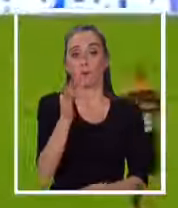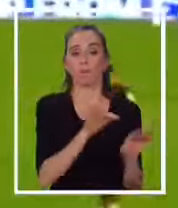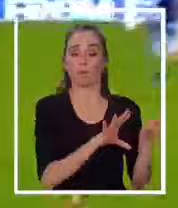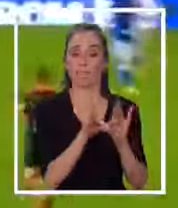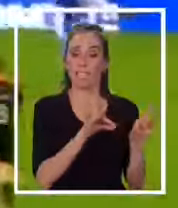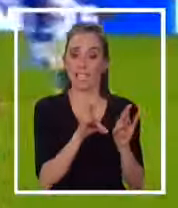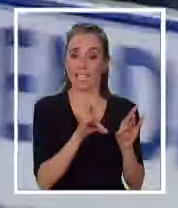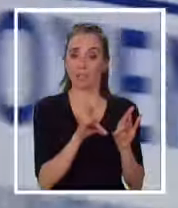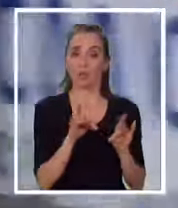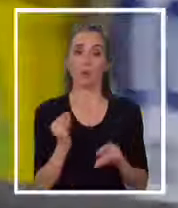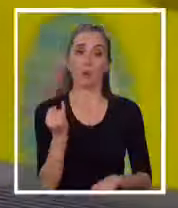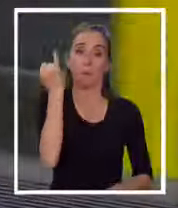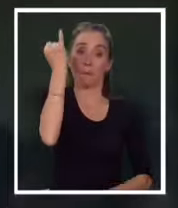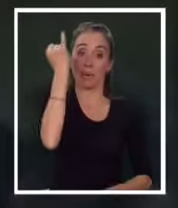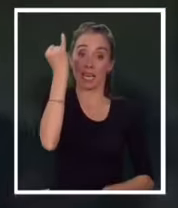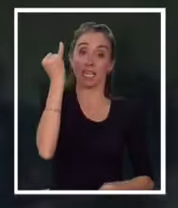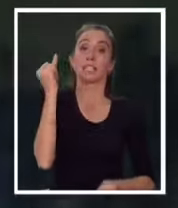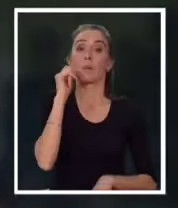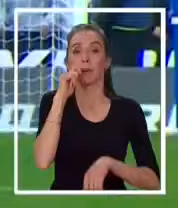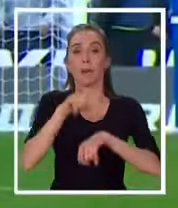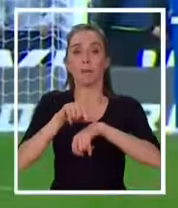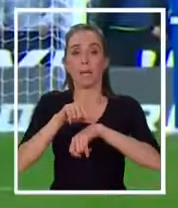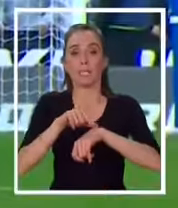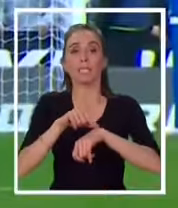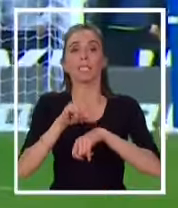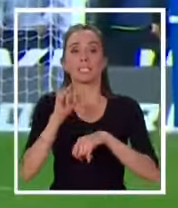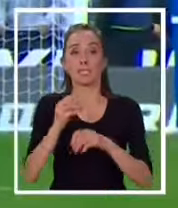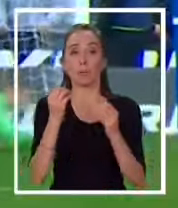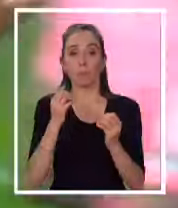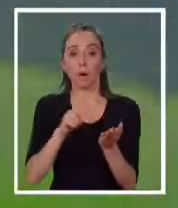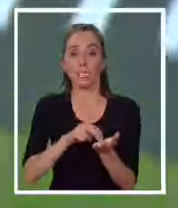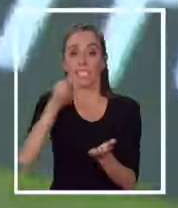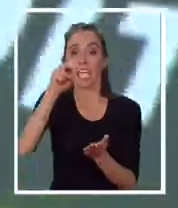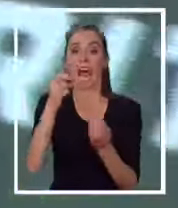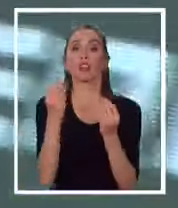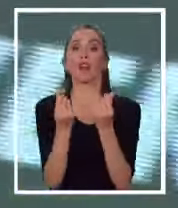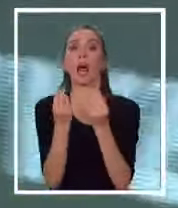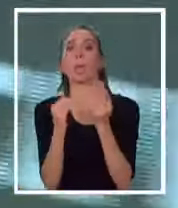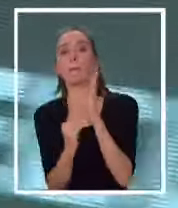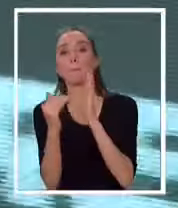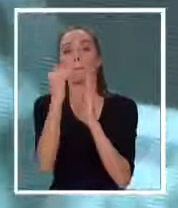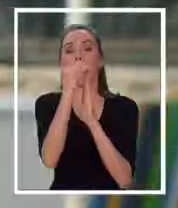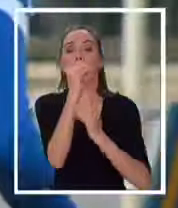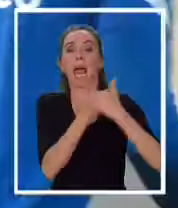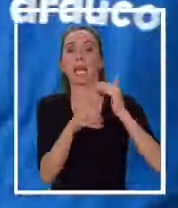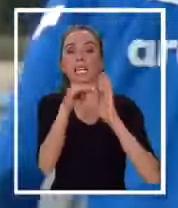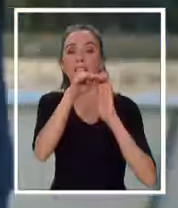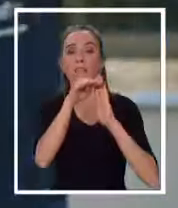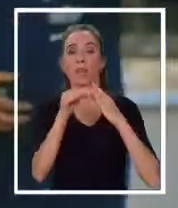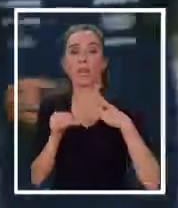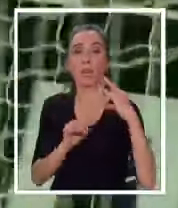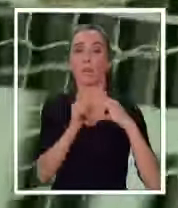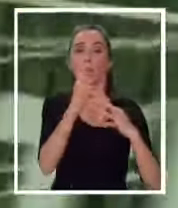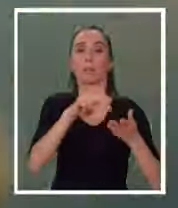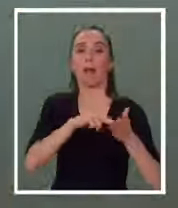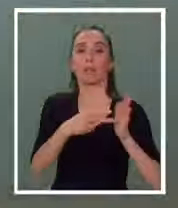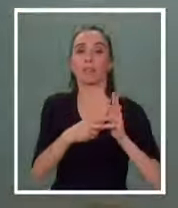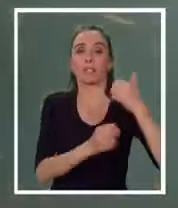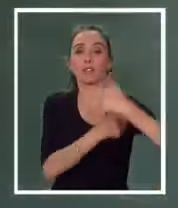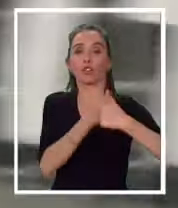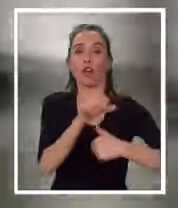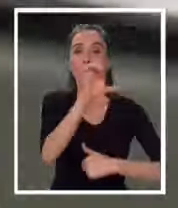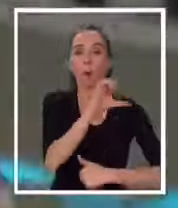selección, el destino de Big Ben es clave. Urge que dé un salto de calidad para que siga subiendo su nivel competitivo, es decir, jugar en la primera división de una